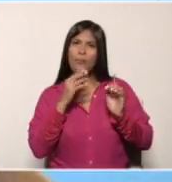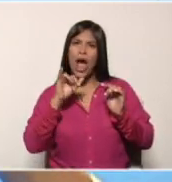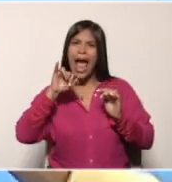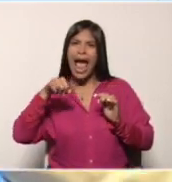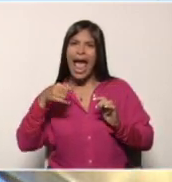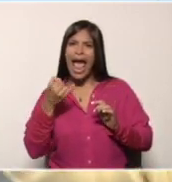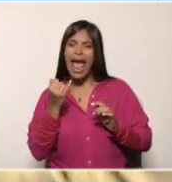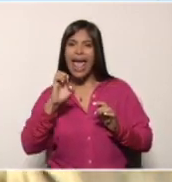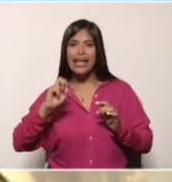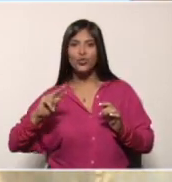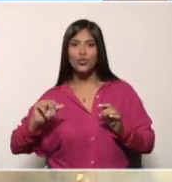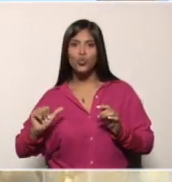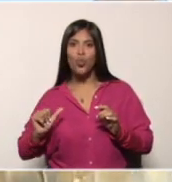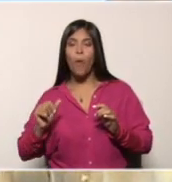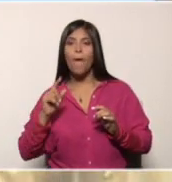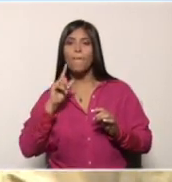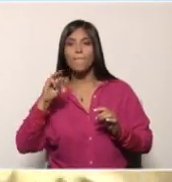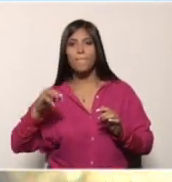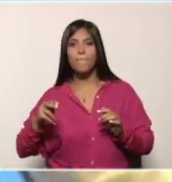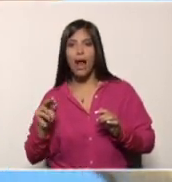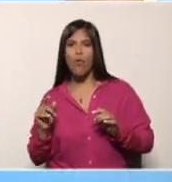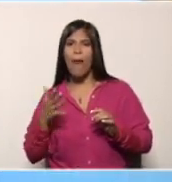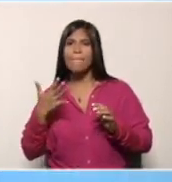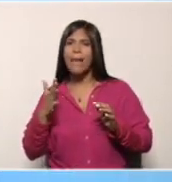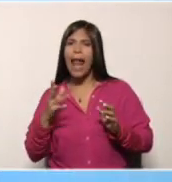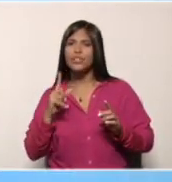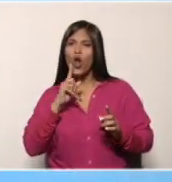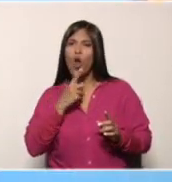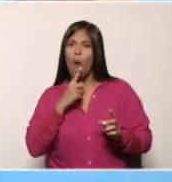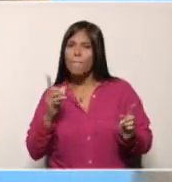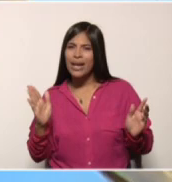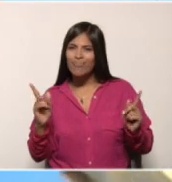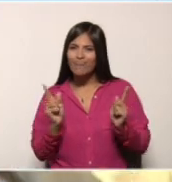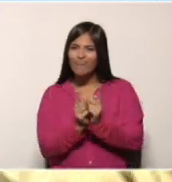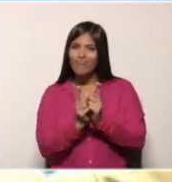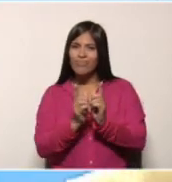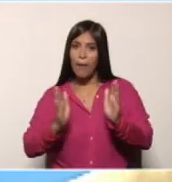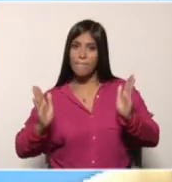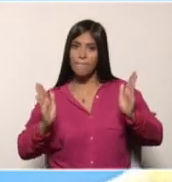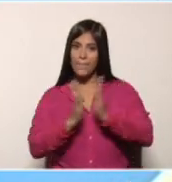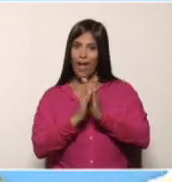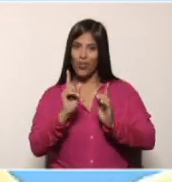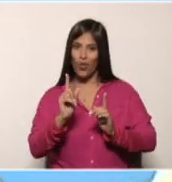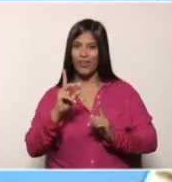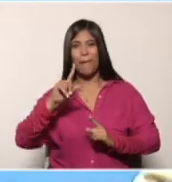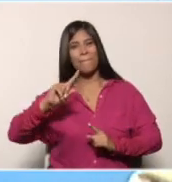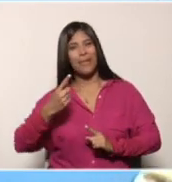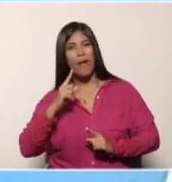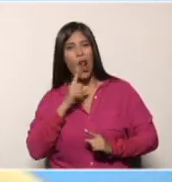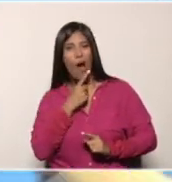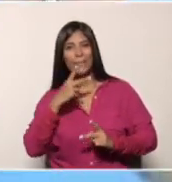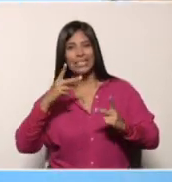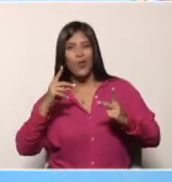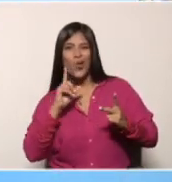personas aparte. Si yo digo, María tiene 3 hijos, Jesús,